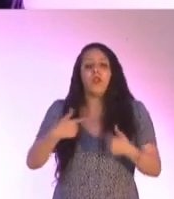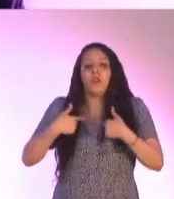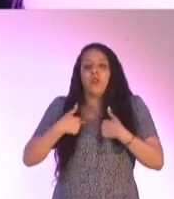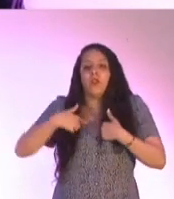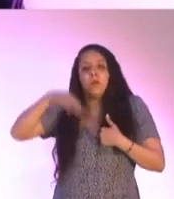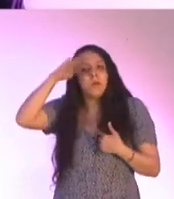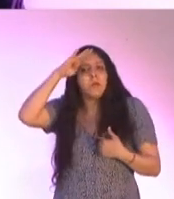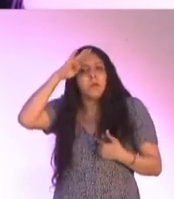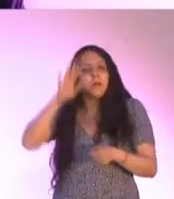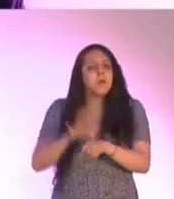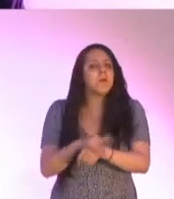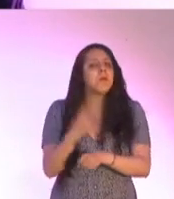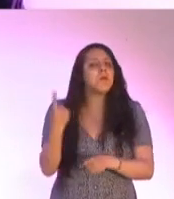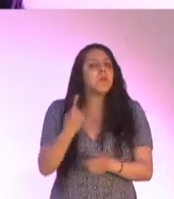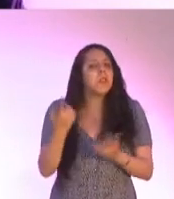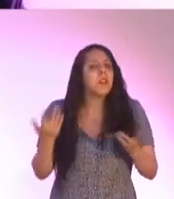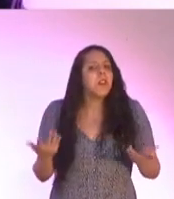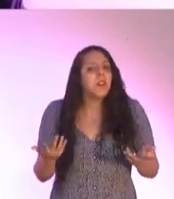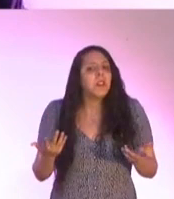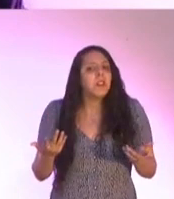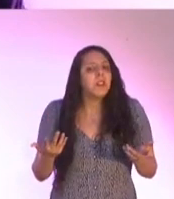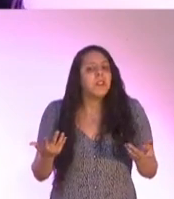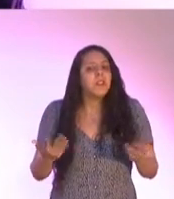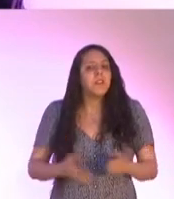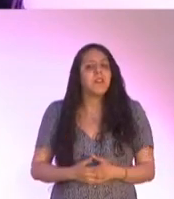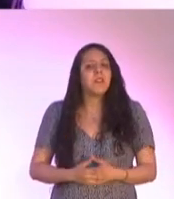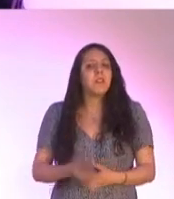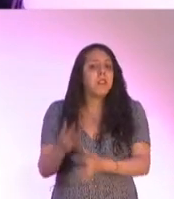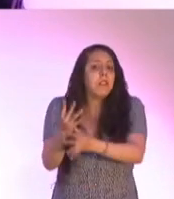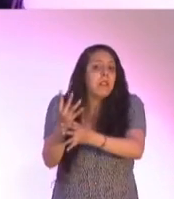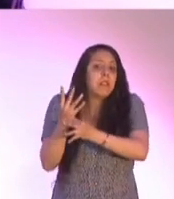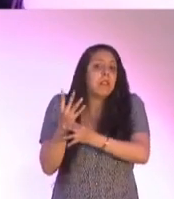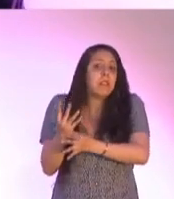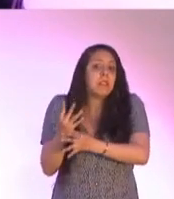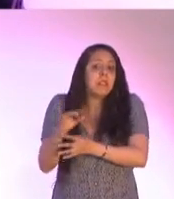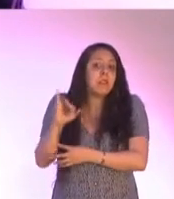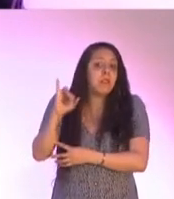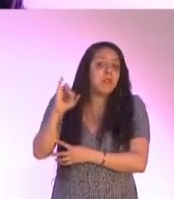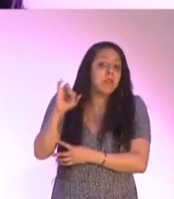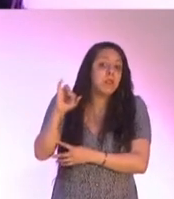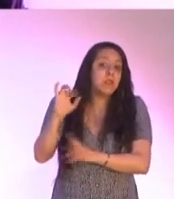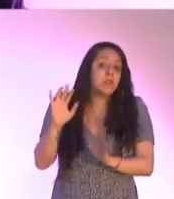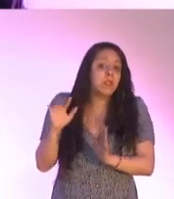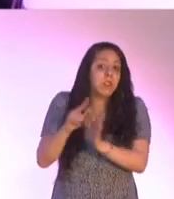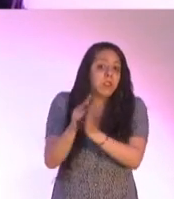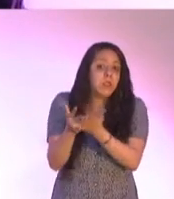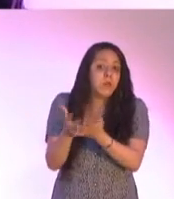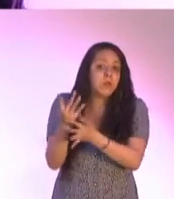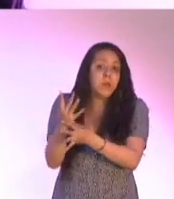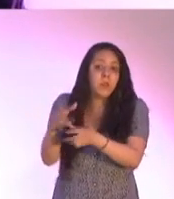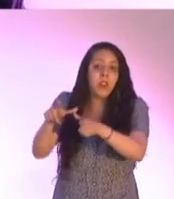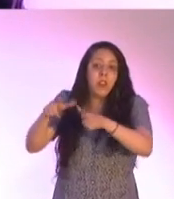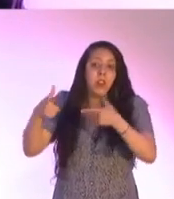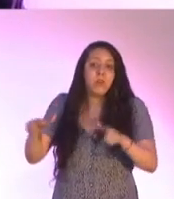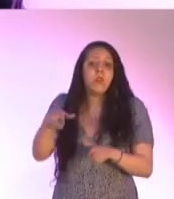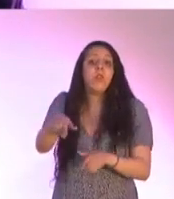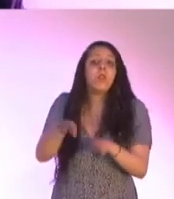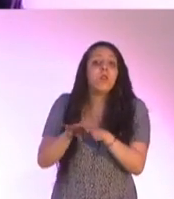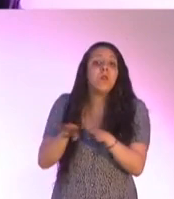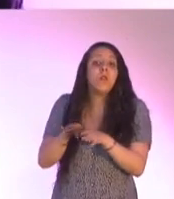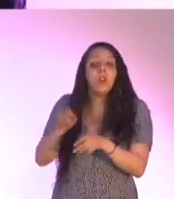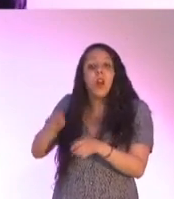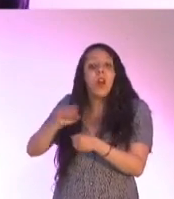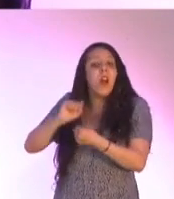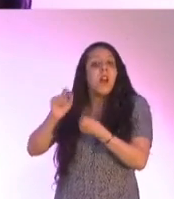que están aquí en esta antología pues dice eso no de que más bien esa literatura no es escapista más bien nos está preparando para